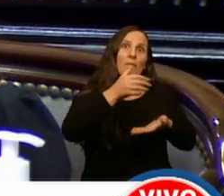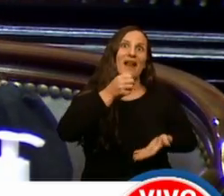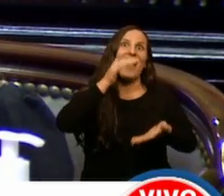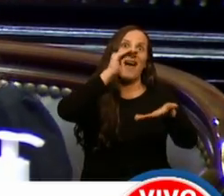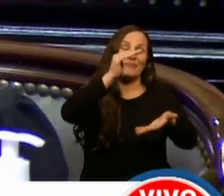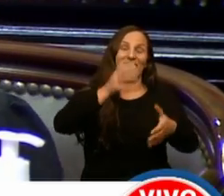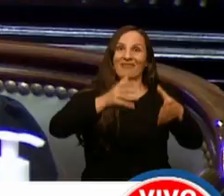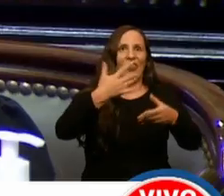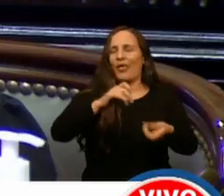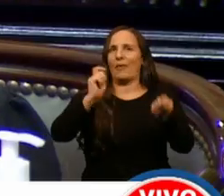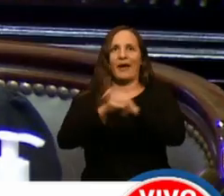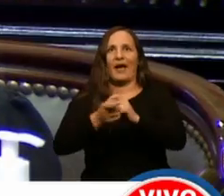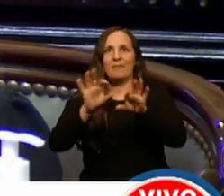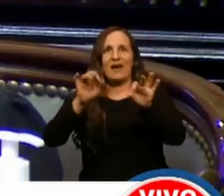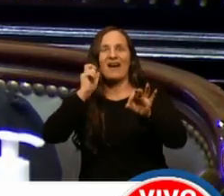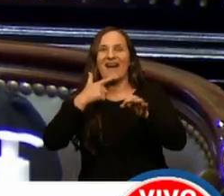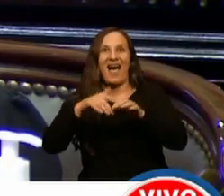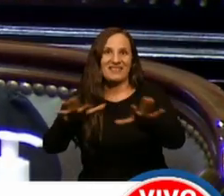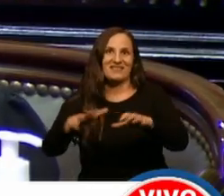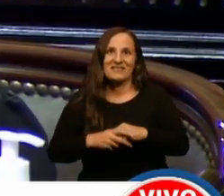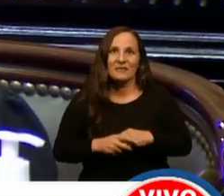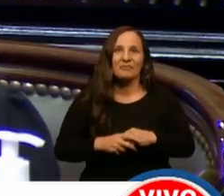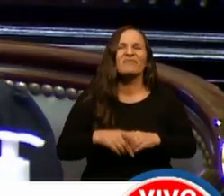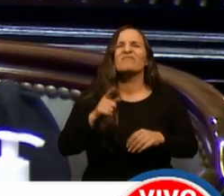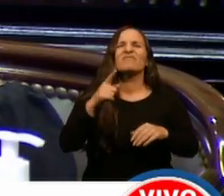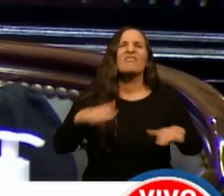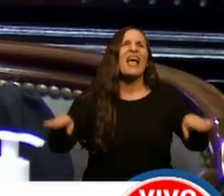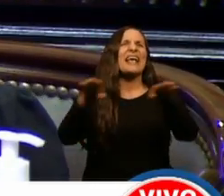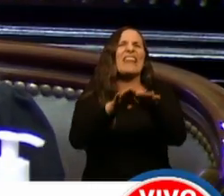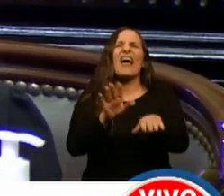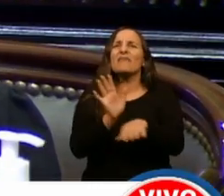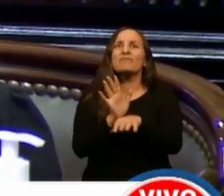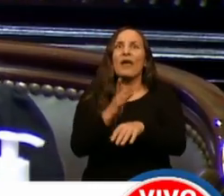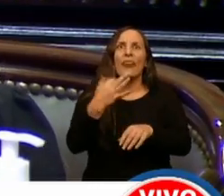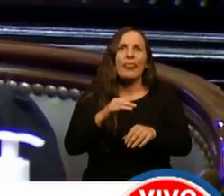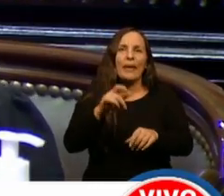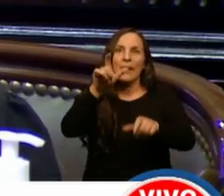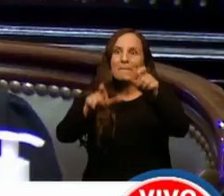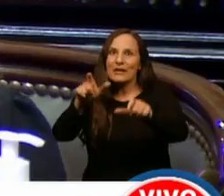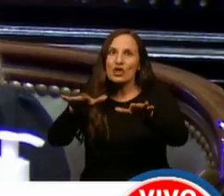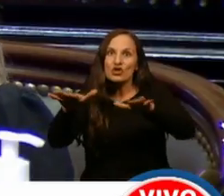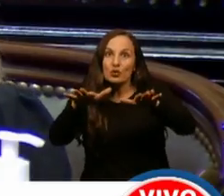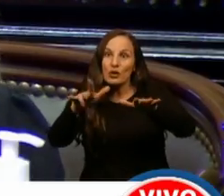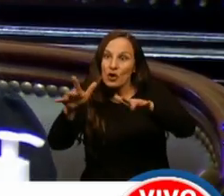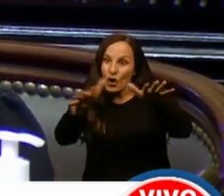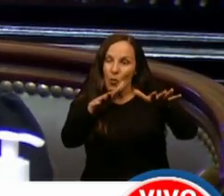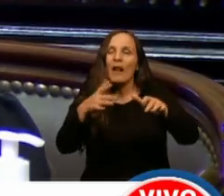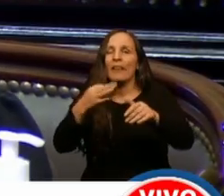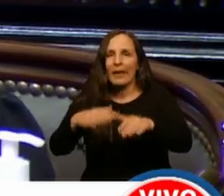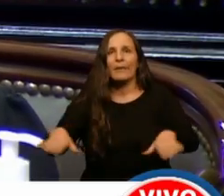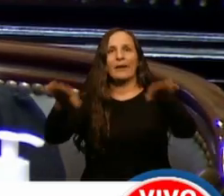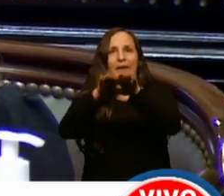al servicio equidad es que se trate igual a los que están en iguales condiciones no que quienes si son vulnerables y